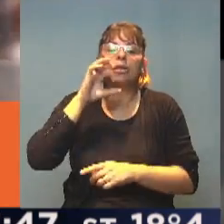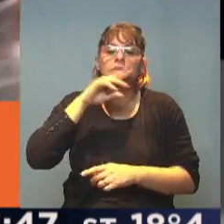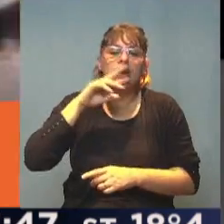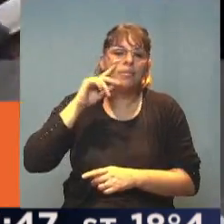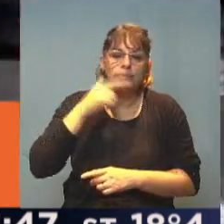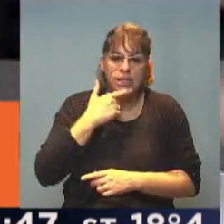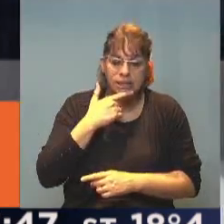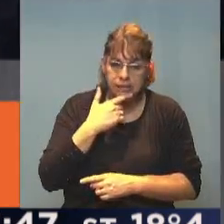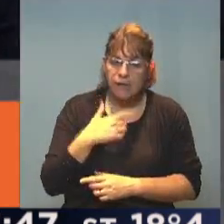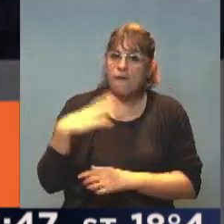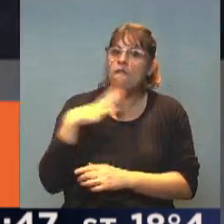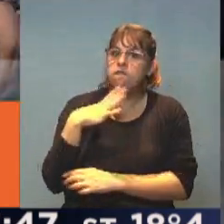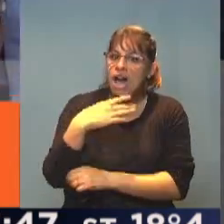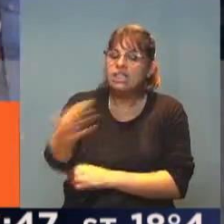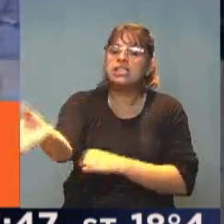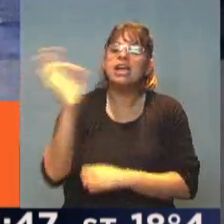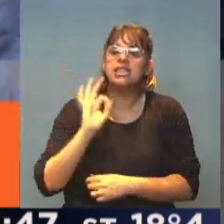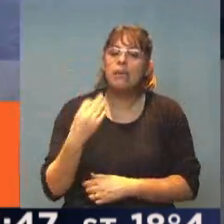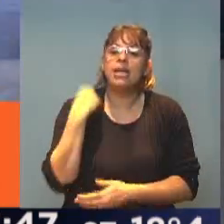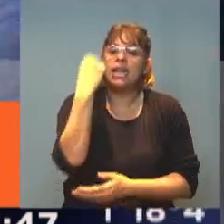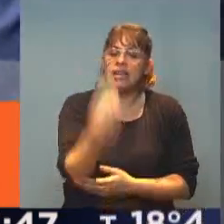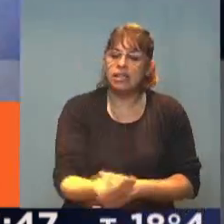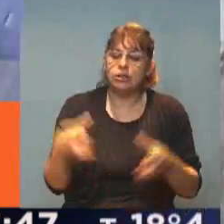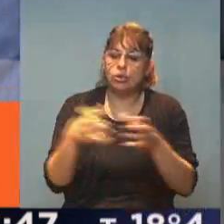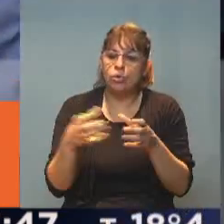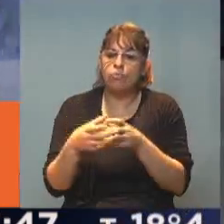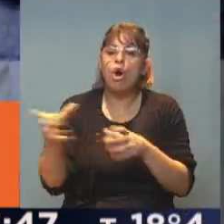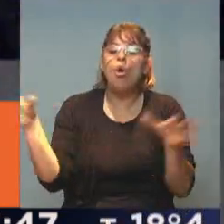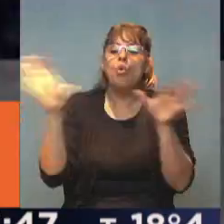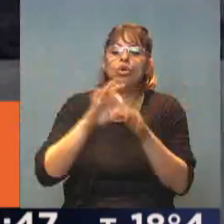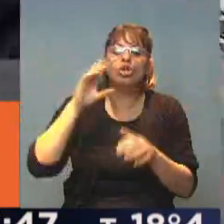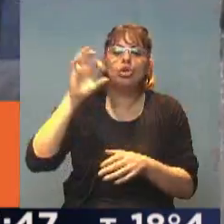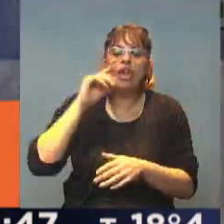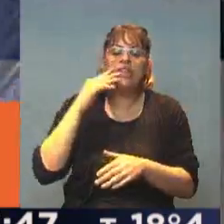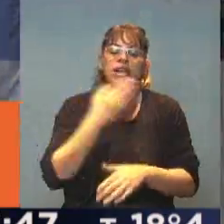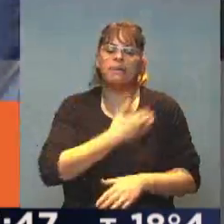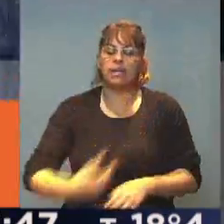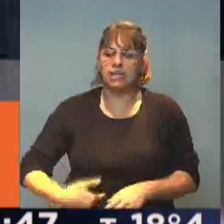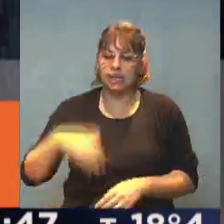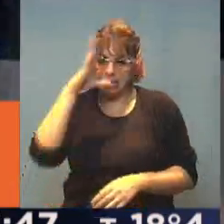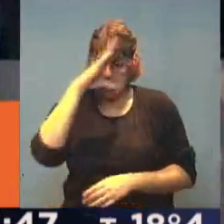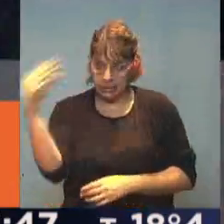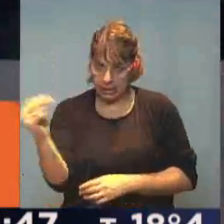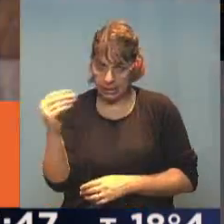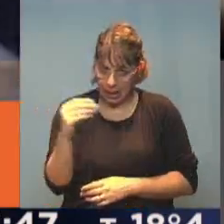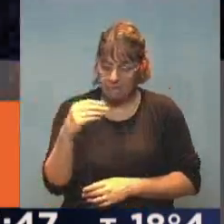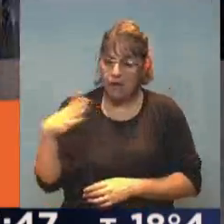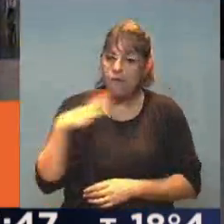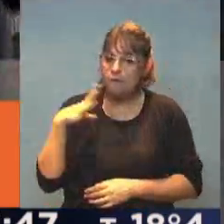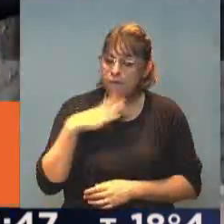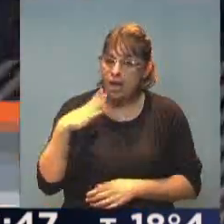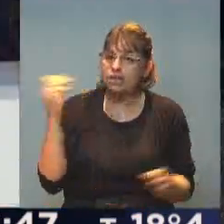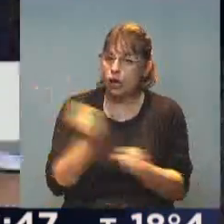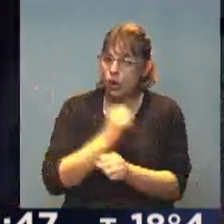aún resta la definición de candidatos de la unión ciudadana presidida por que tiene fernández de kirchner quien todavía no